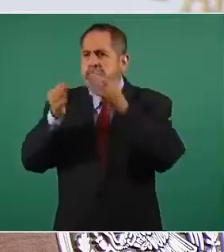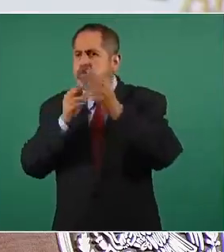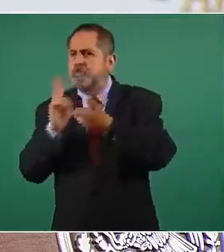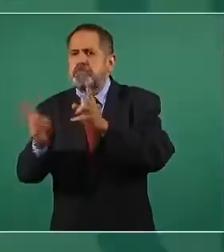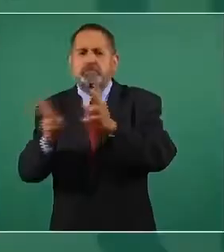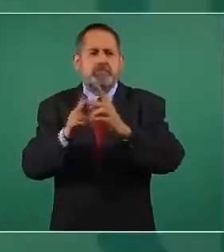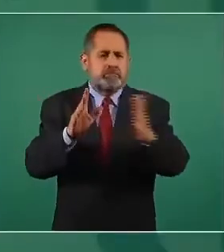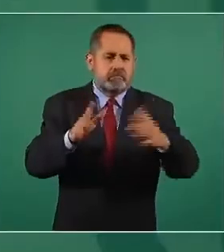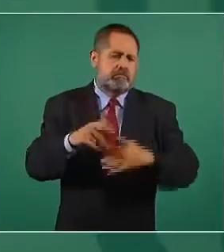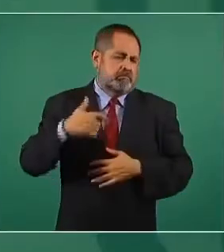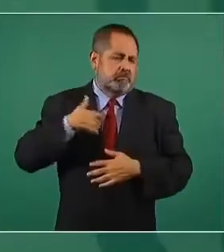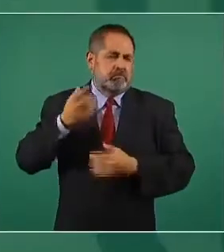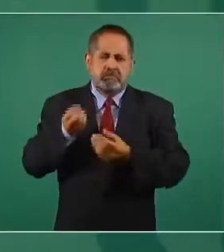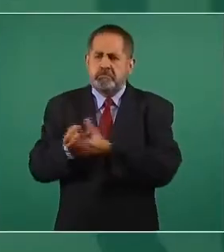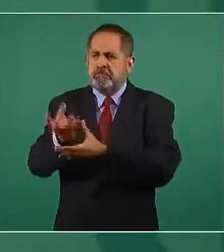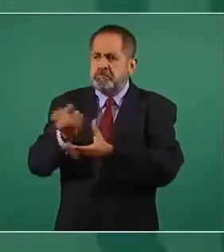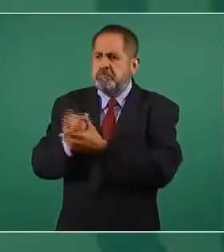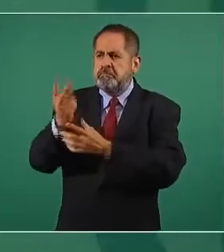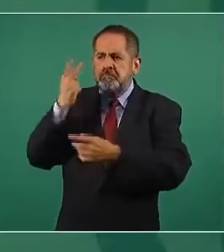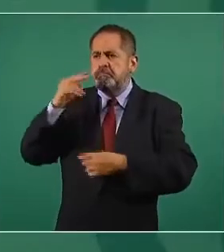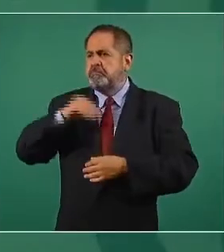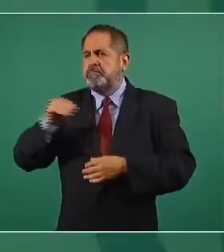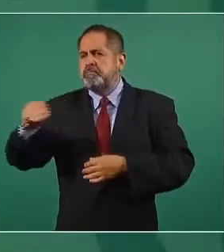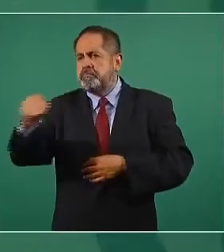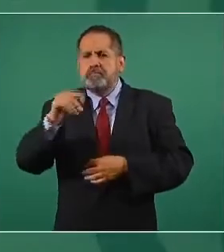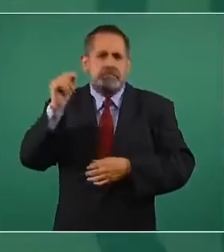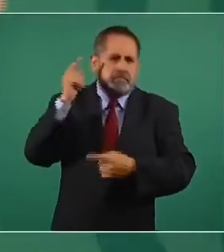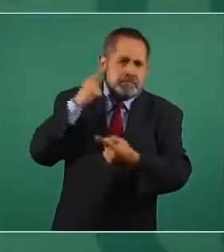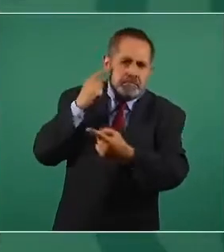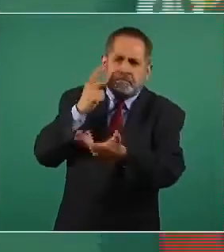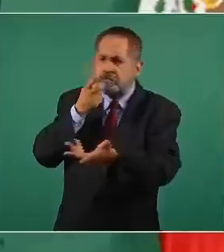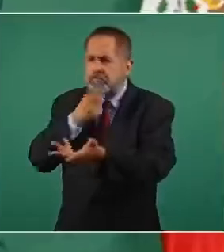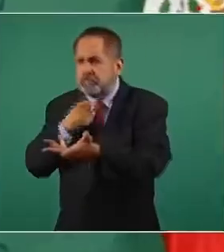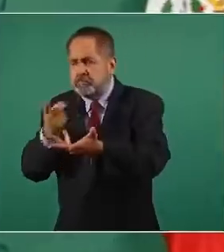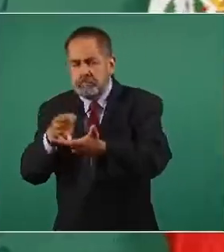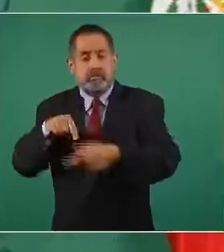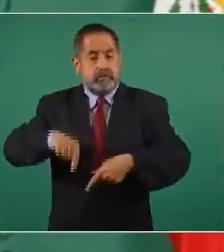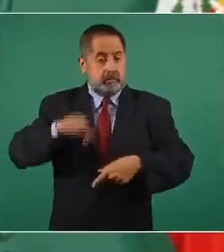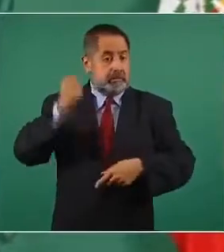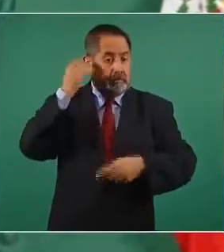De por sí yo salgo y estoy escuchando siempre a la gente, pero ayuda.